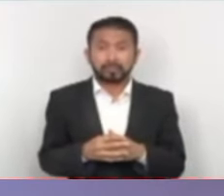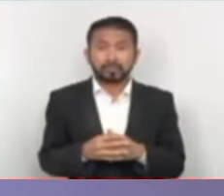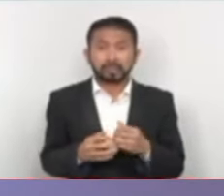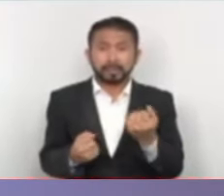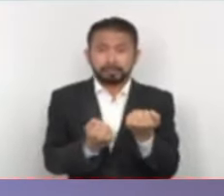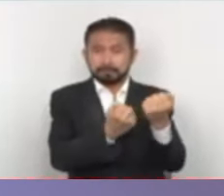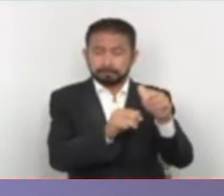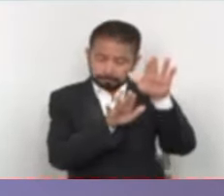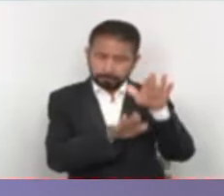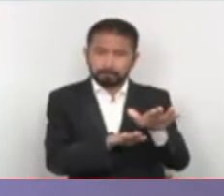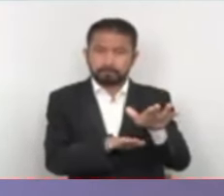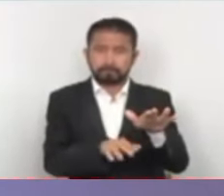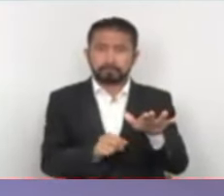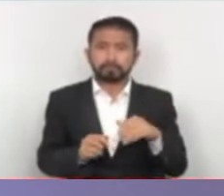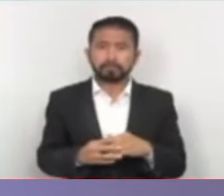y respeto